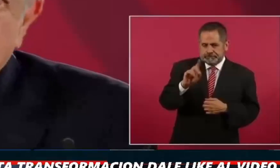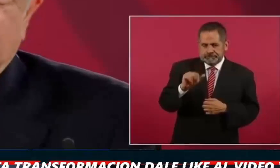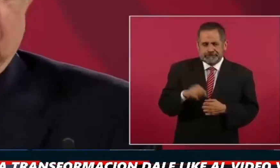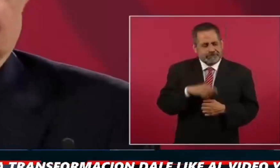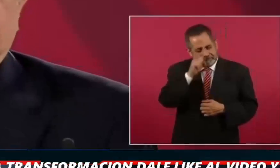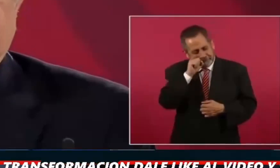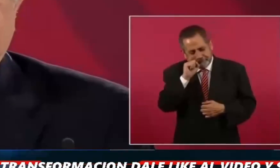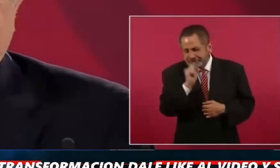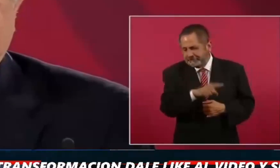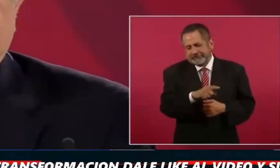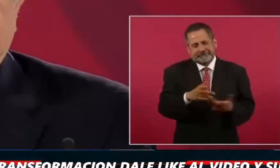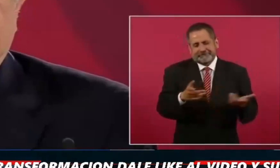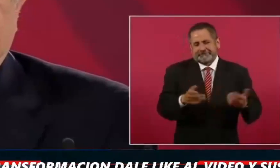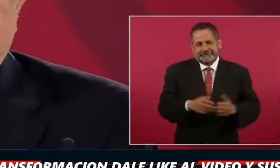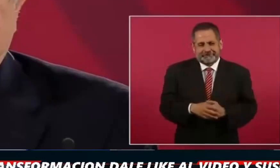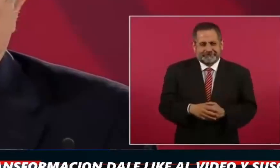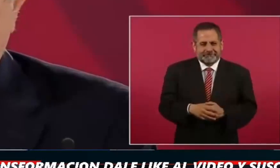lo mismo.